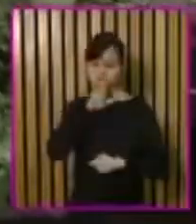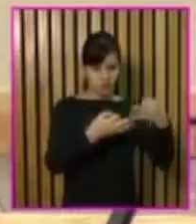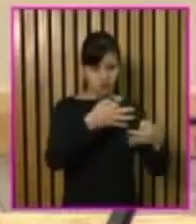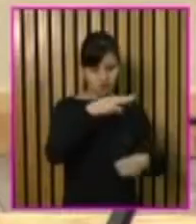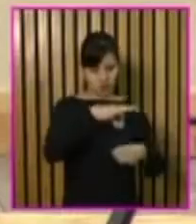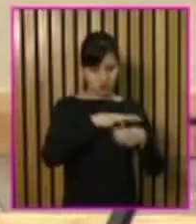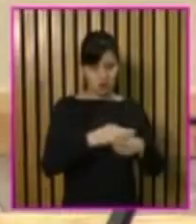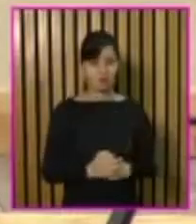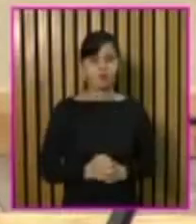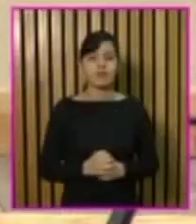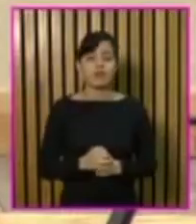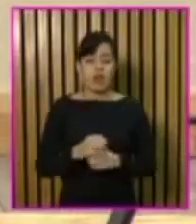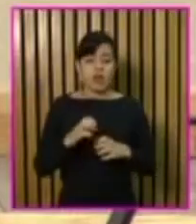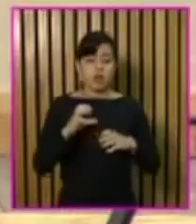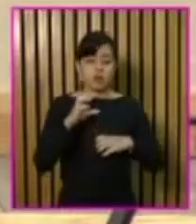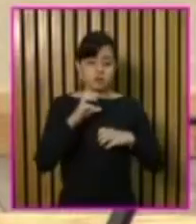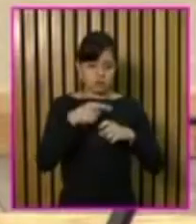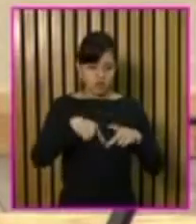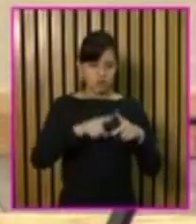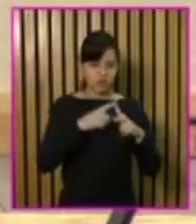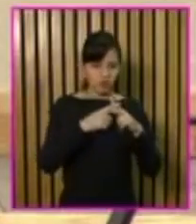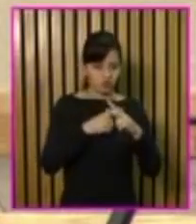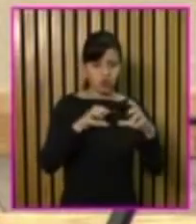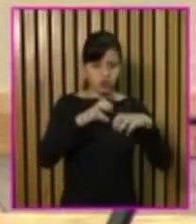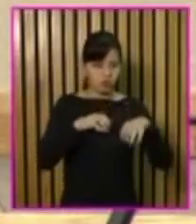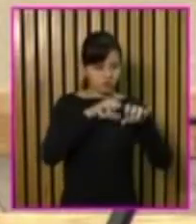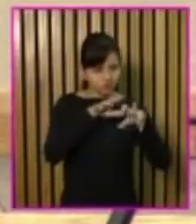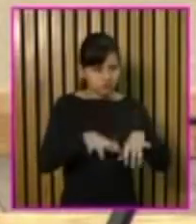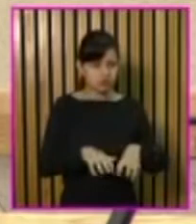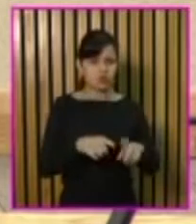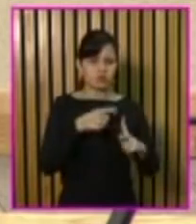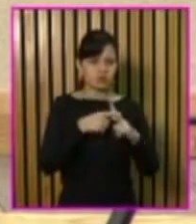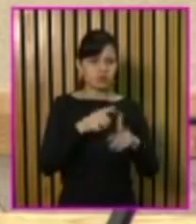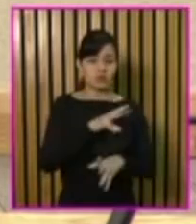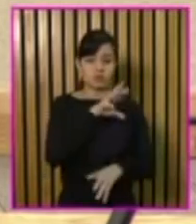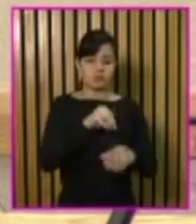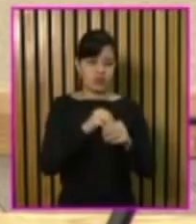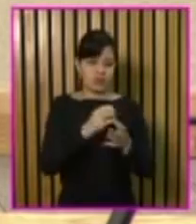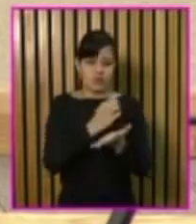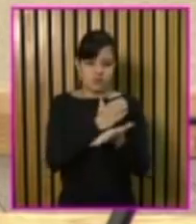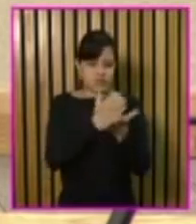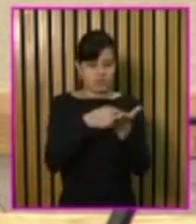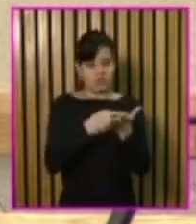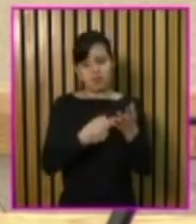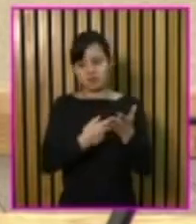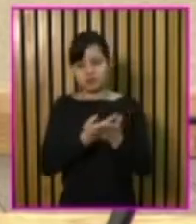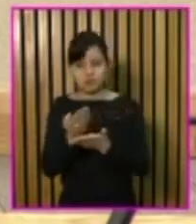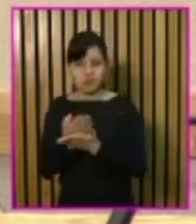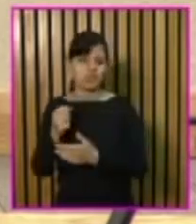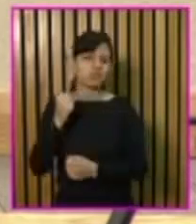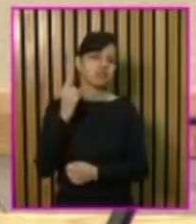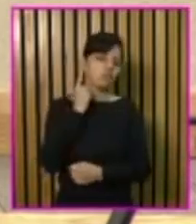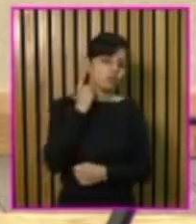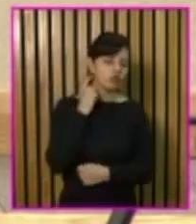al dirigir su mensaje el consejero presidente lorenzo córdova destacó el compromiso de esa institución y dijo que los recursos que se soliciten